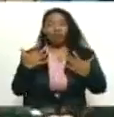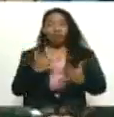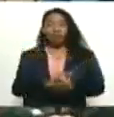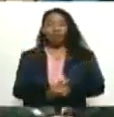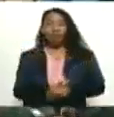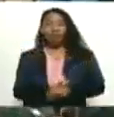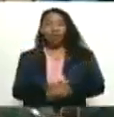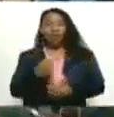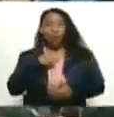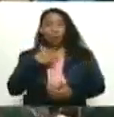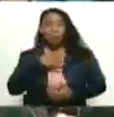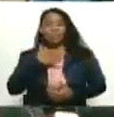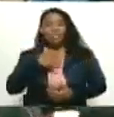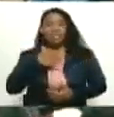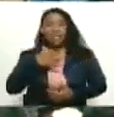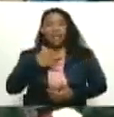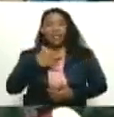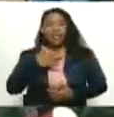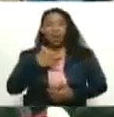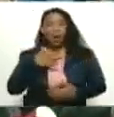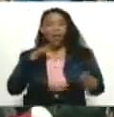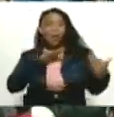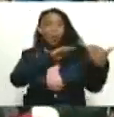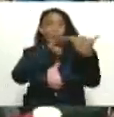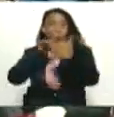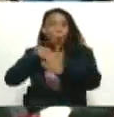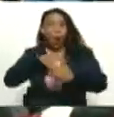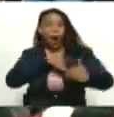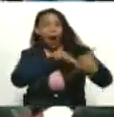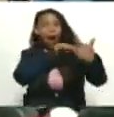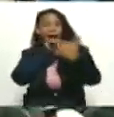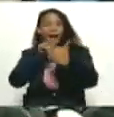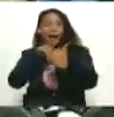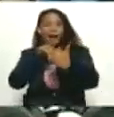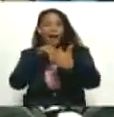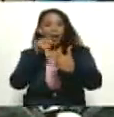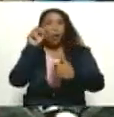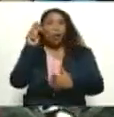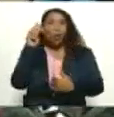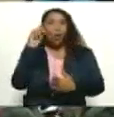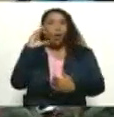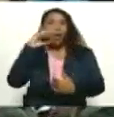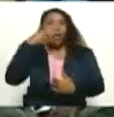Me siento entre los míos, entre la familia de Urachiche.